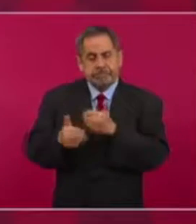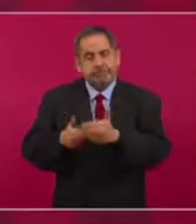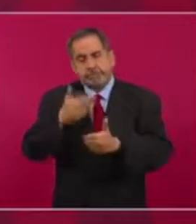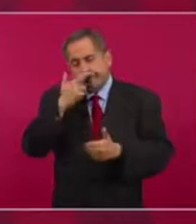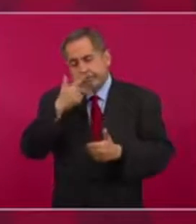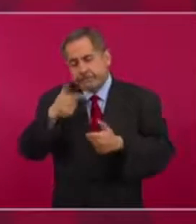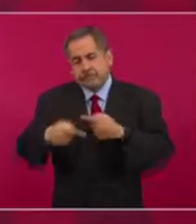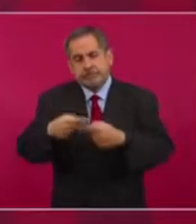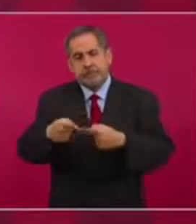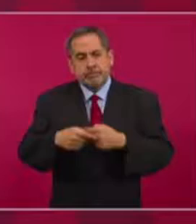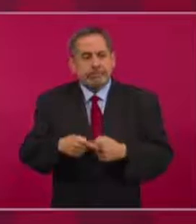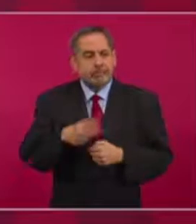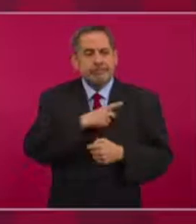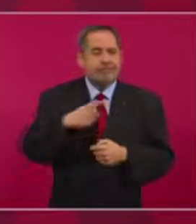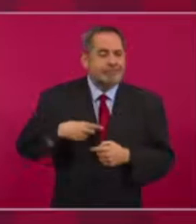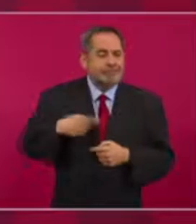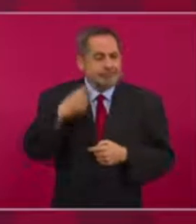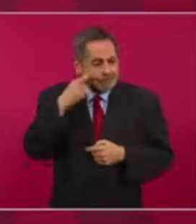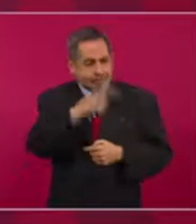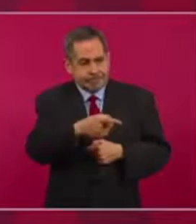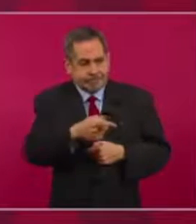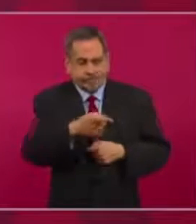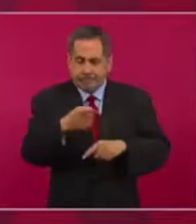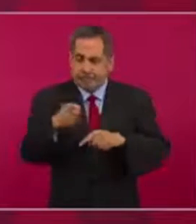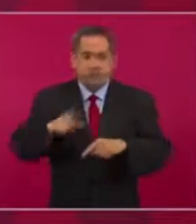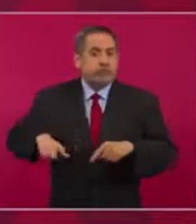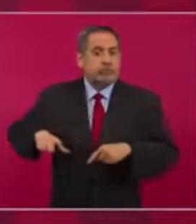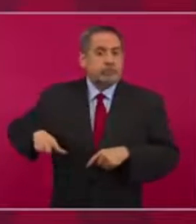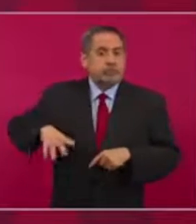en limpiar al gobierno.